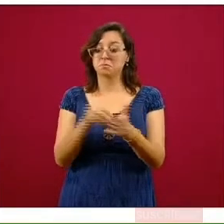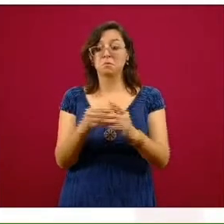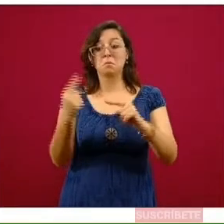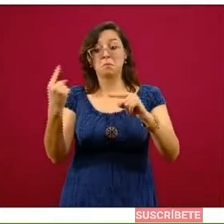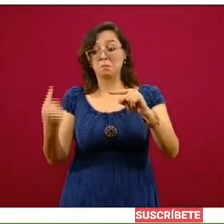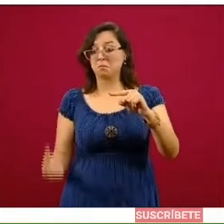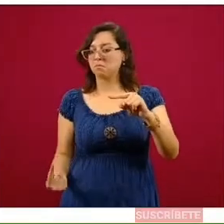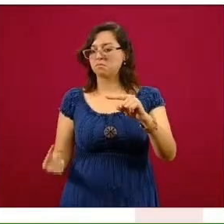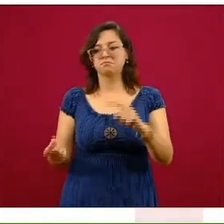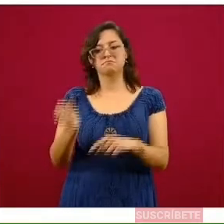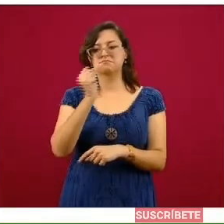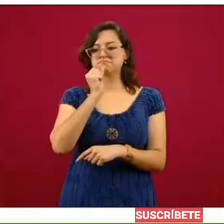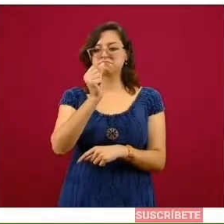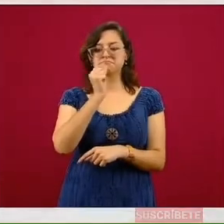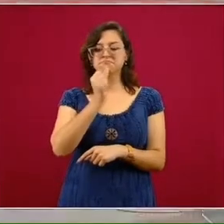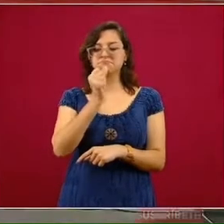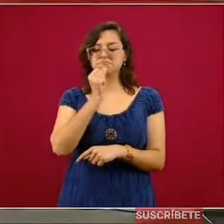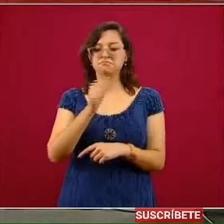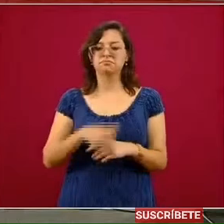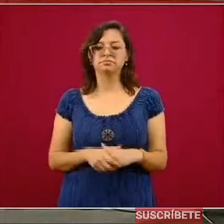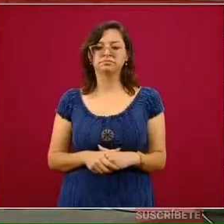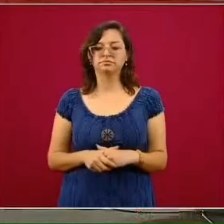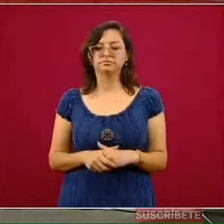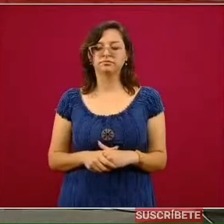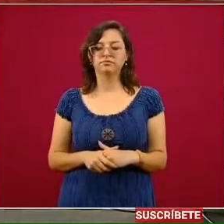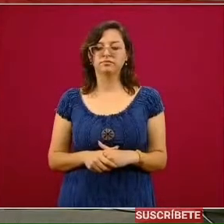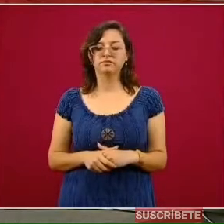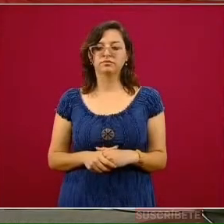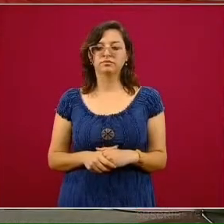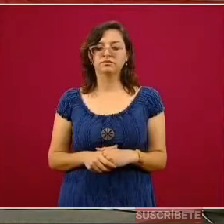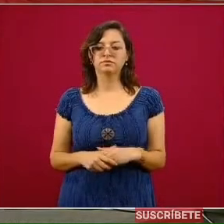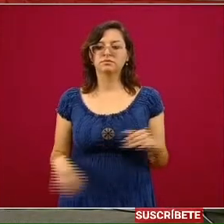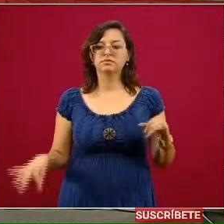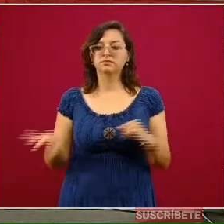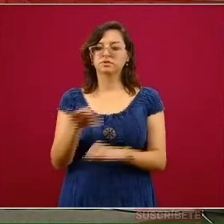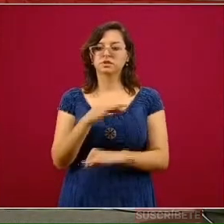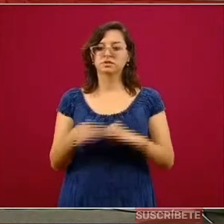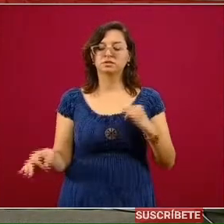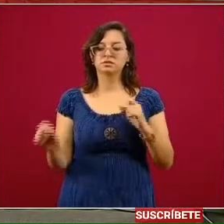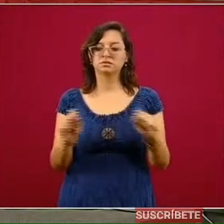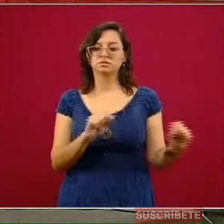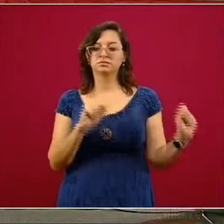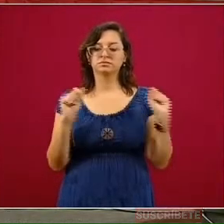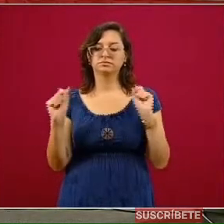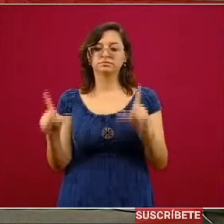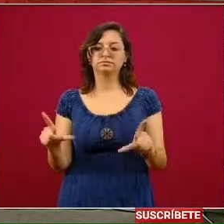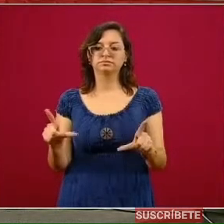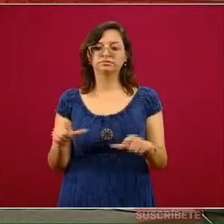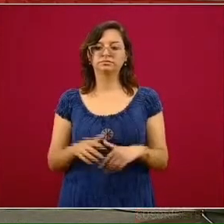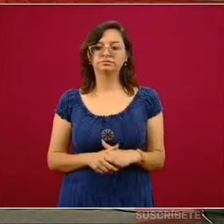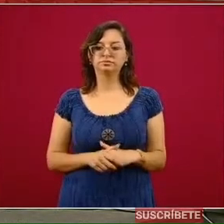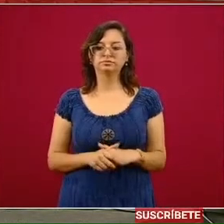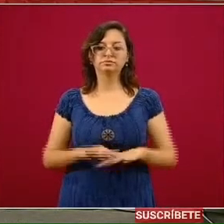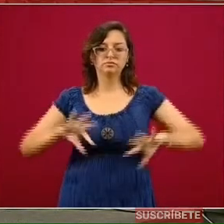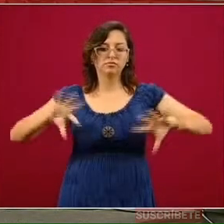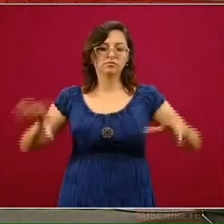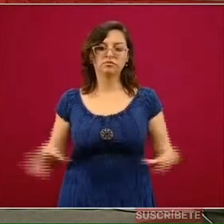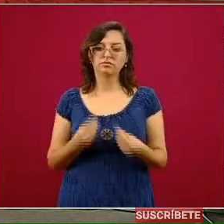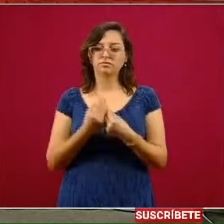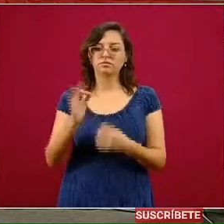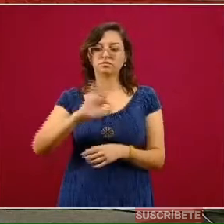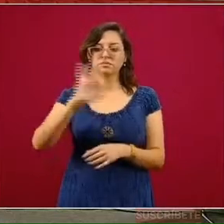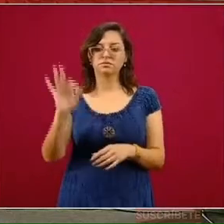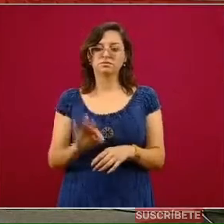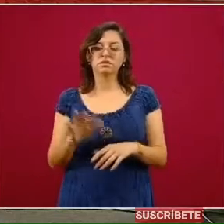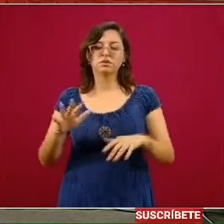todavía no se ha podido bajar del número 1. Y la última diapositiva, que es precisamente la siguiente, el resumen del porcentaje